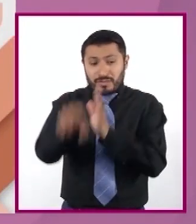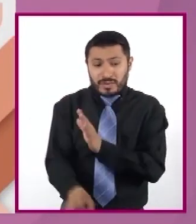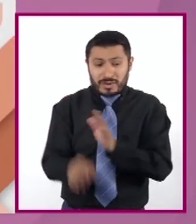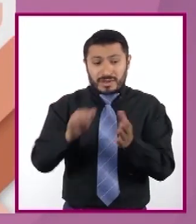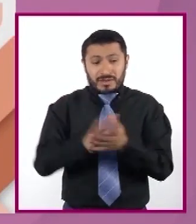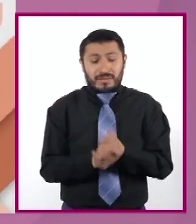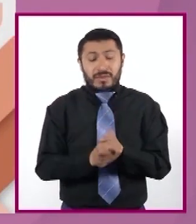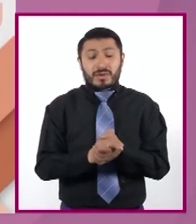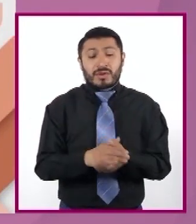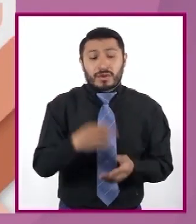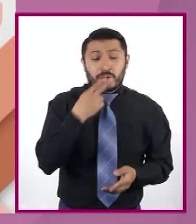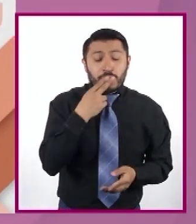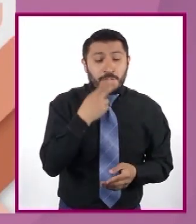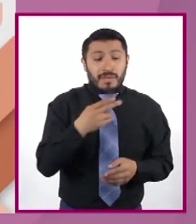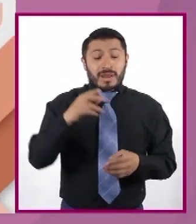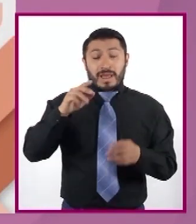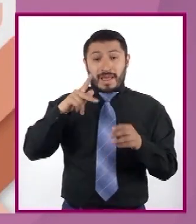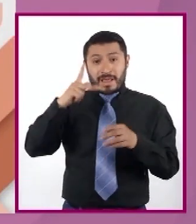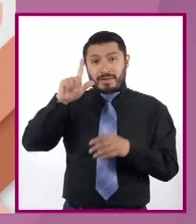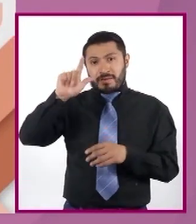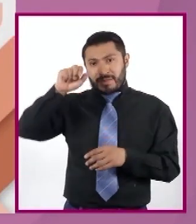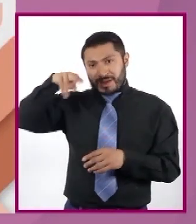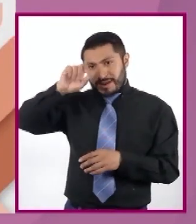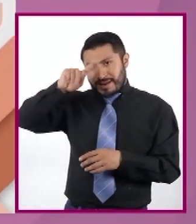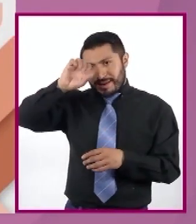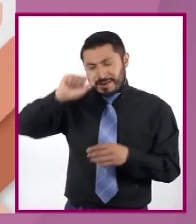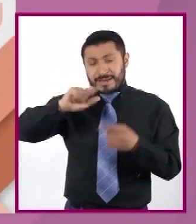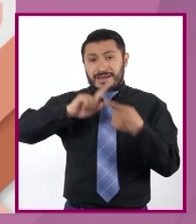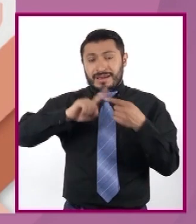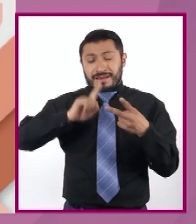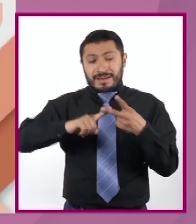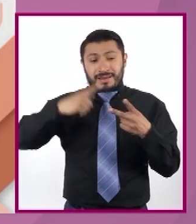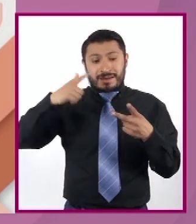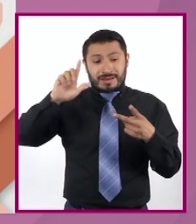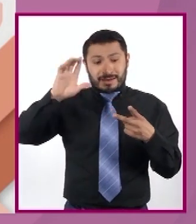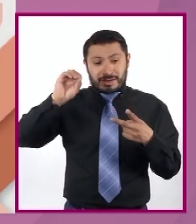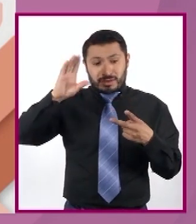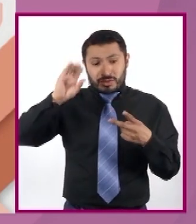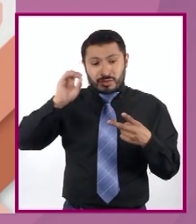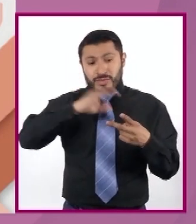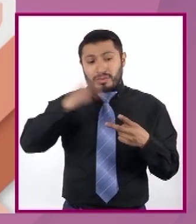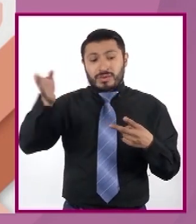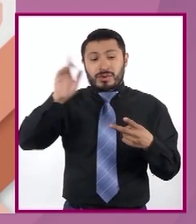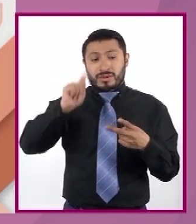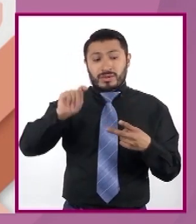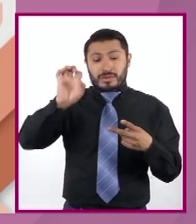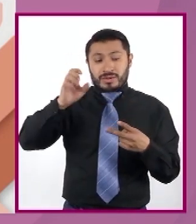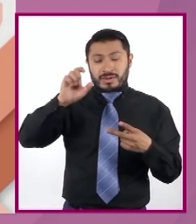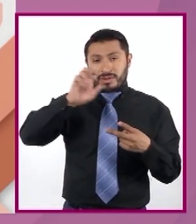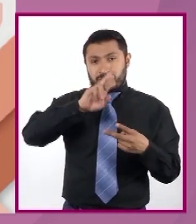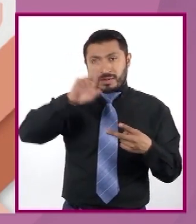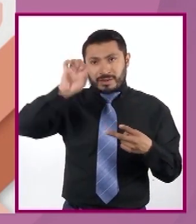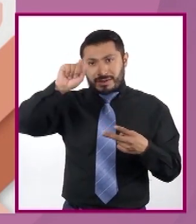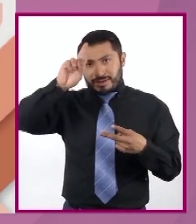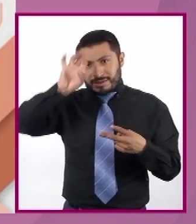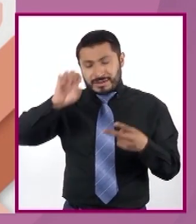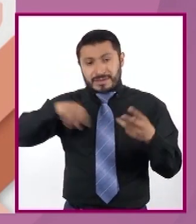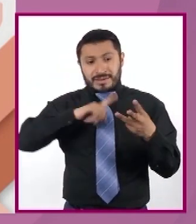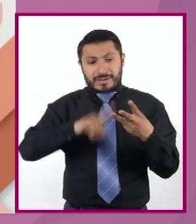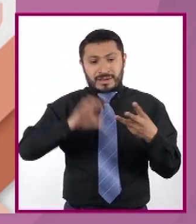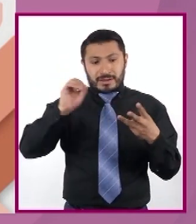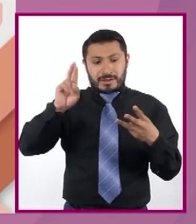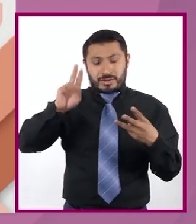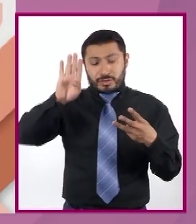las expresiones el planeta, el globo terrestre y el orbe. Además, estos términos también se utilizaron para describir